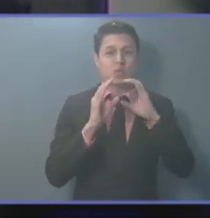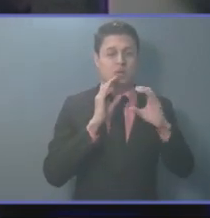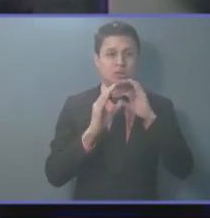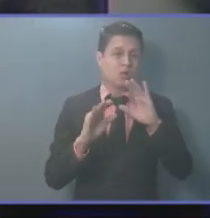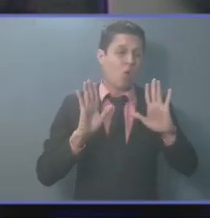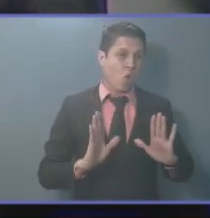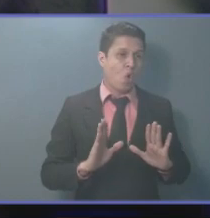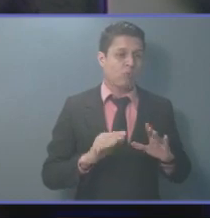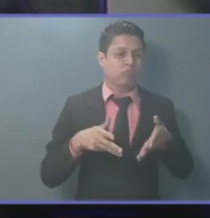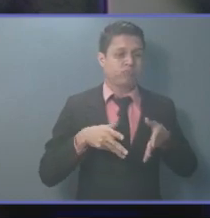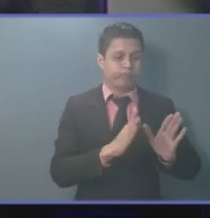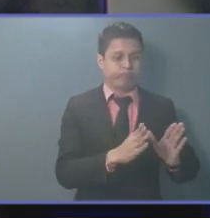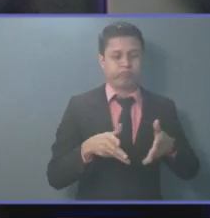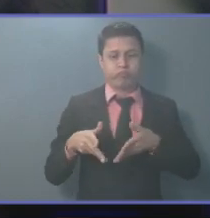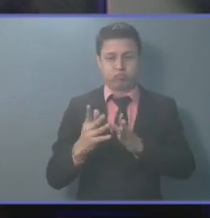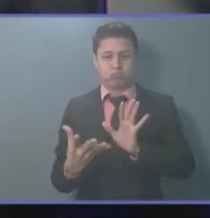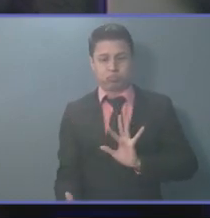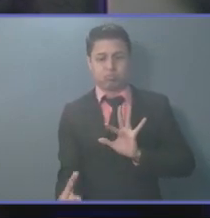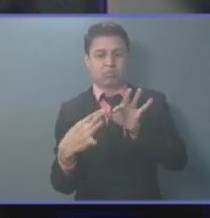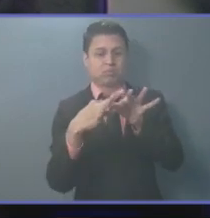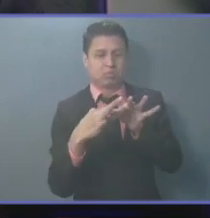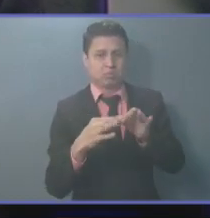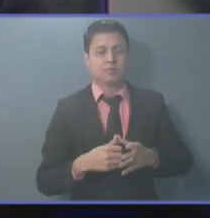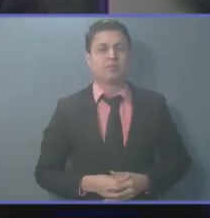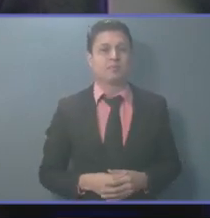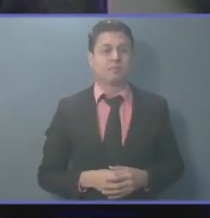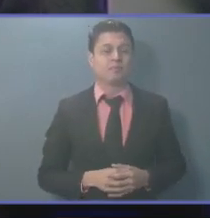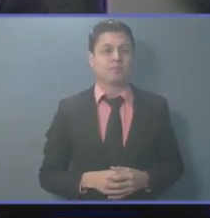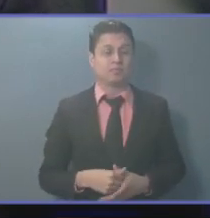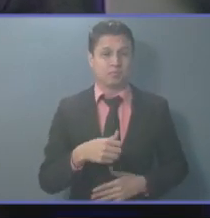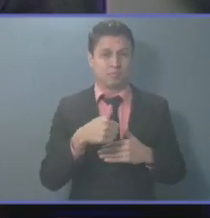forma total. La Asamblea ha sido responsable,